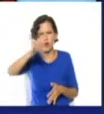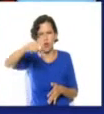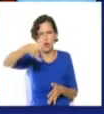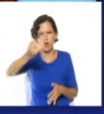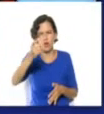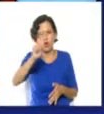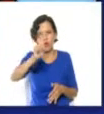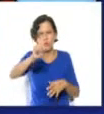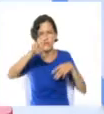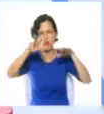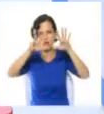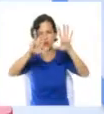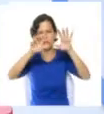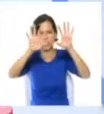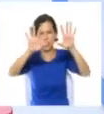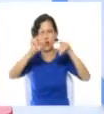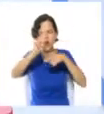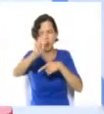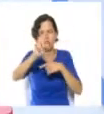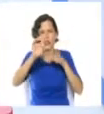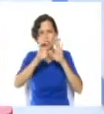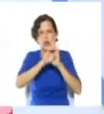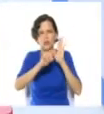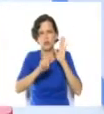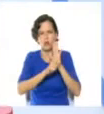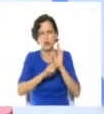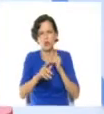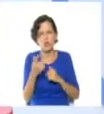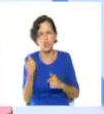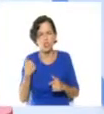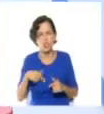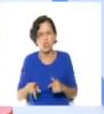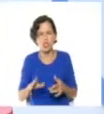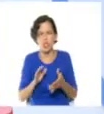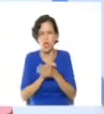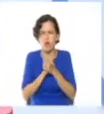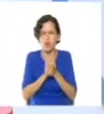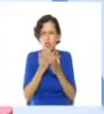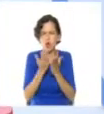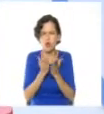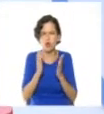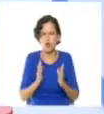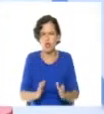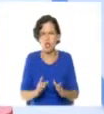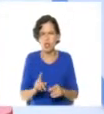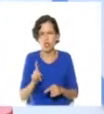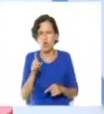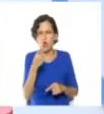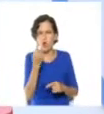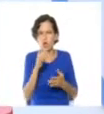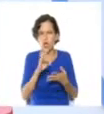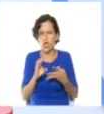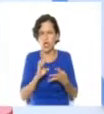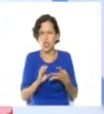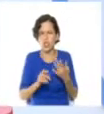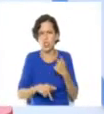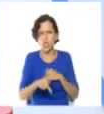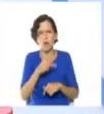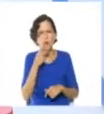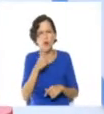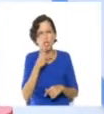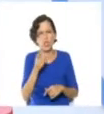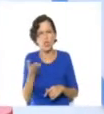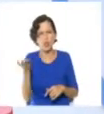de 1811. Y esta Constitución tenía, compañeros estudiantes, una característica política